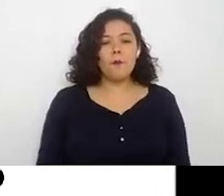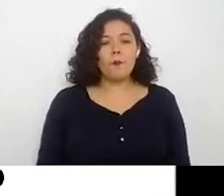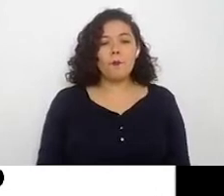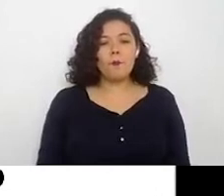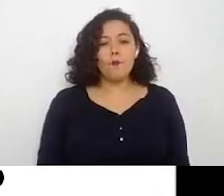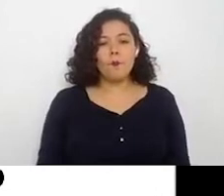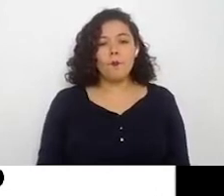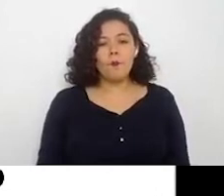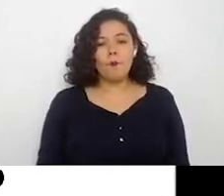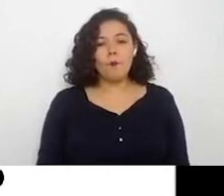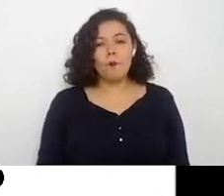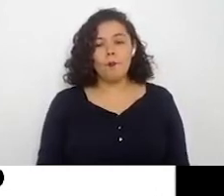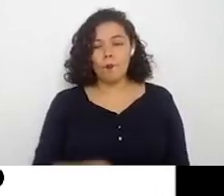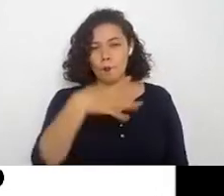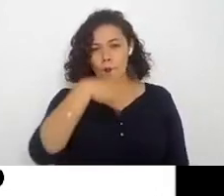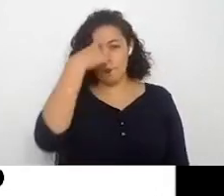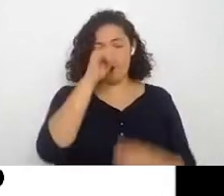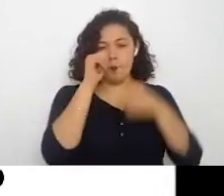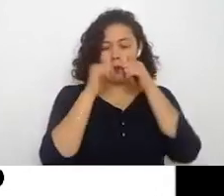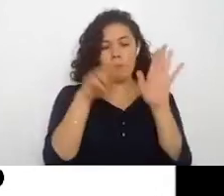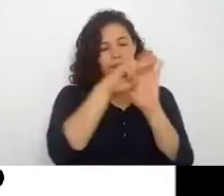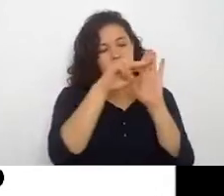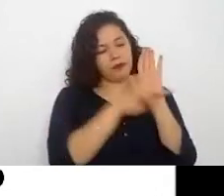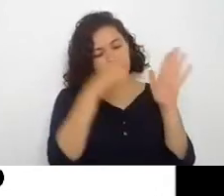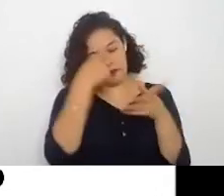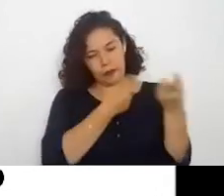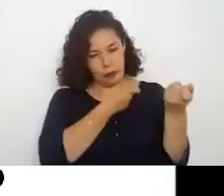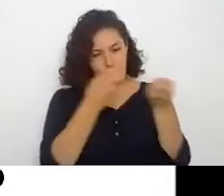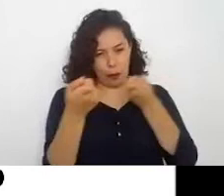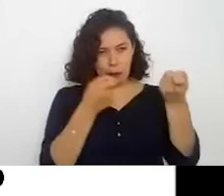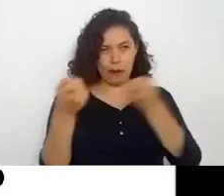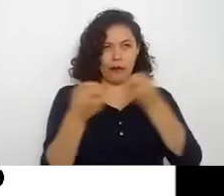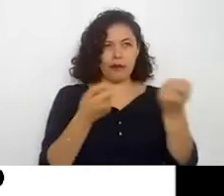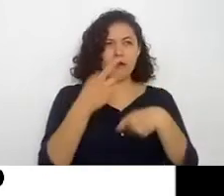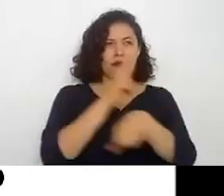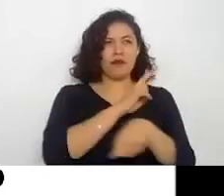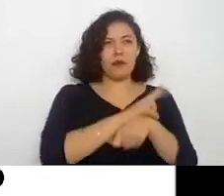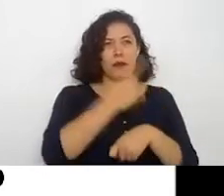normas regulatorias en cuanto a utilizar